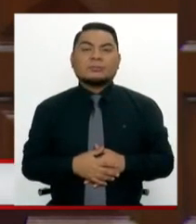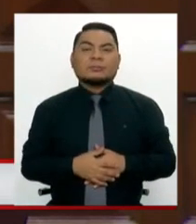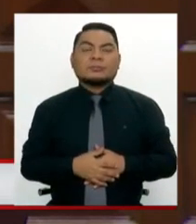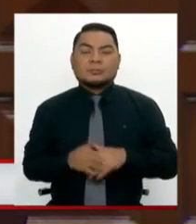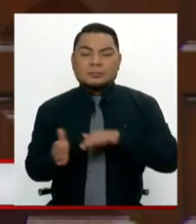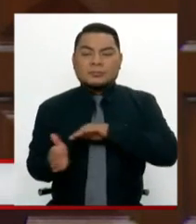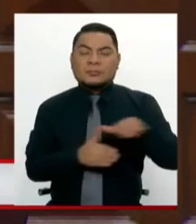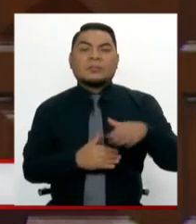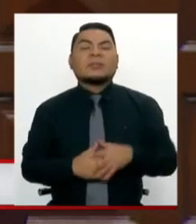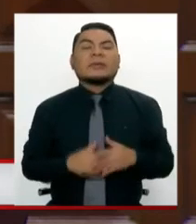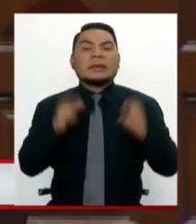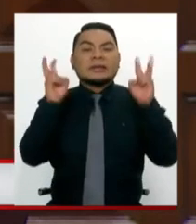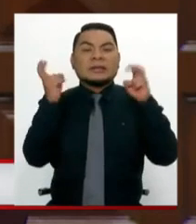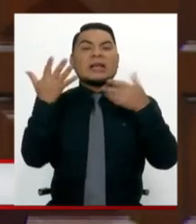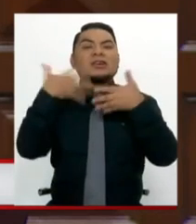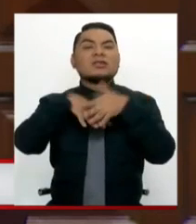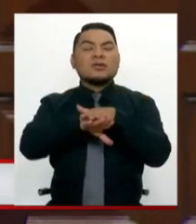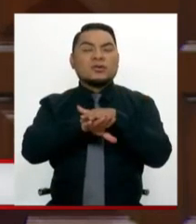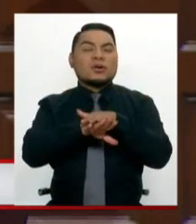Desarrollo e inclusión social.